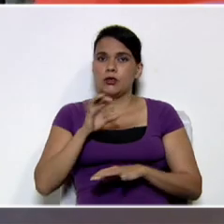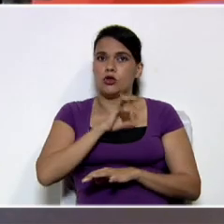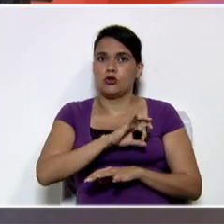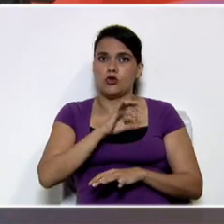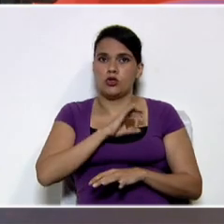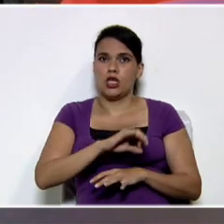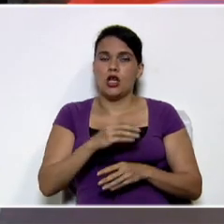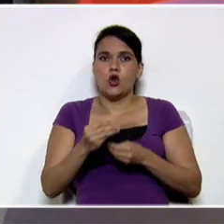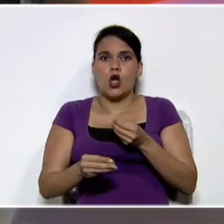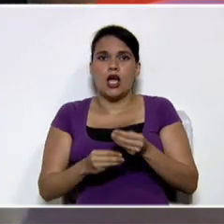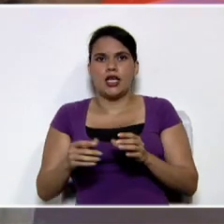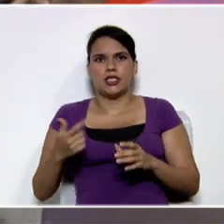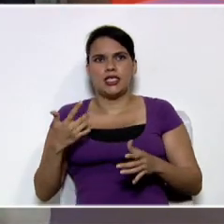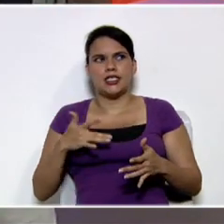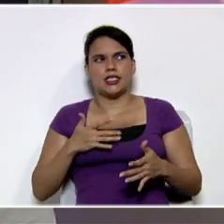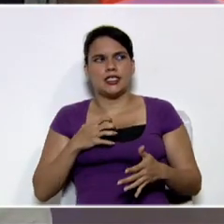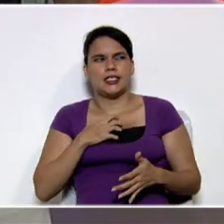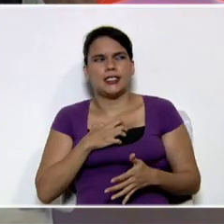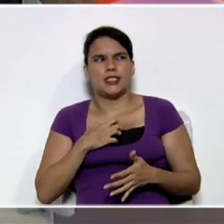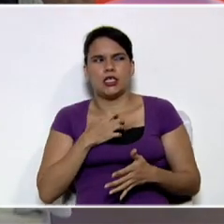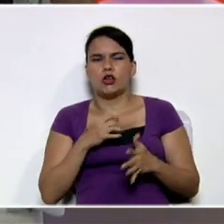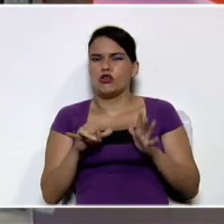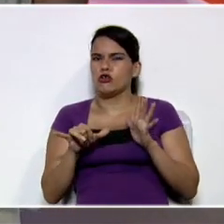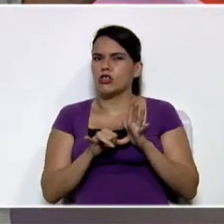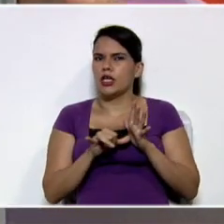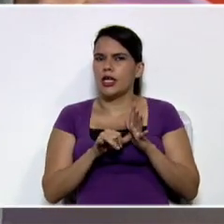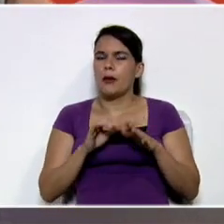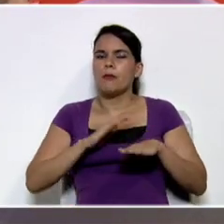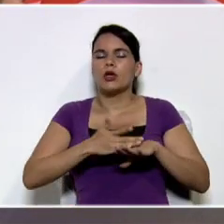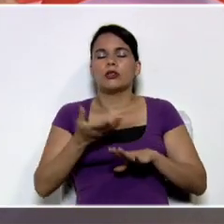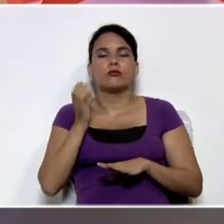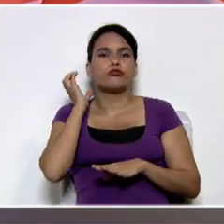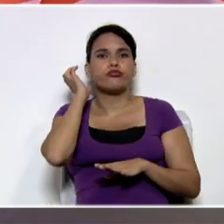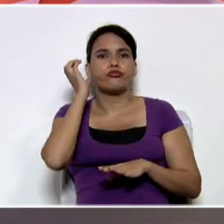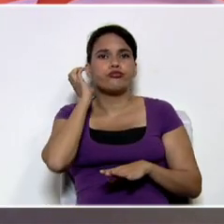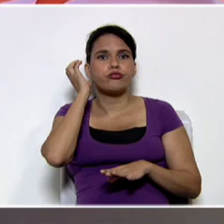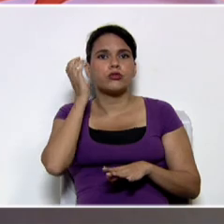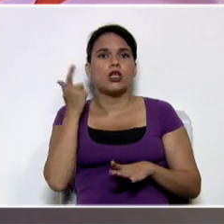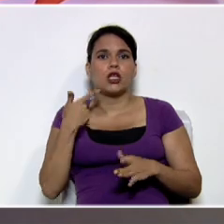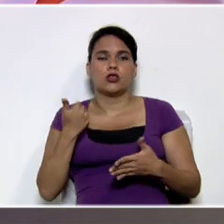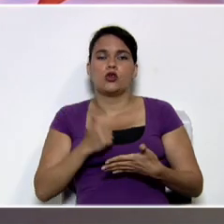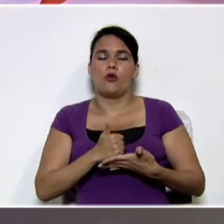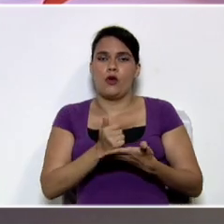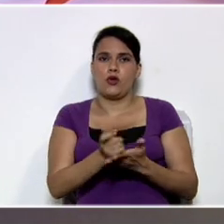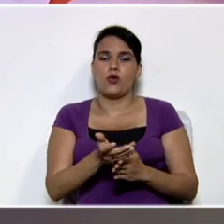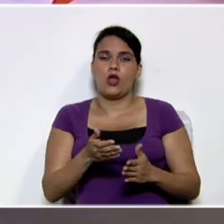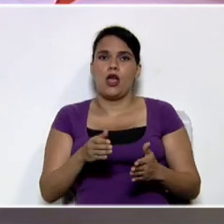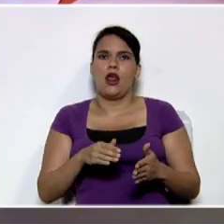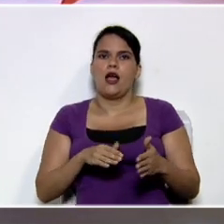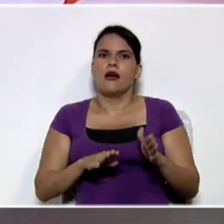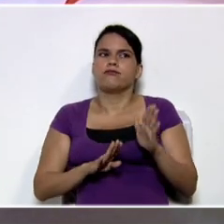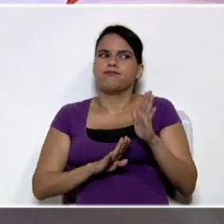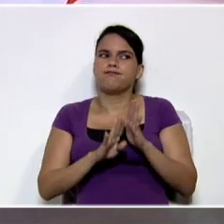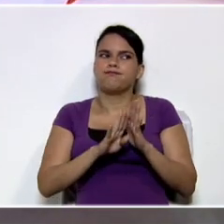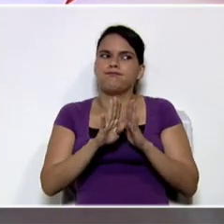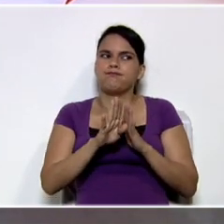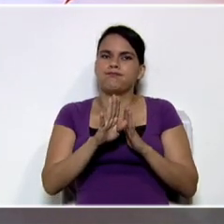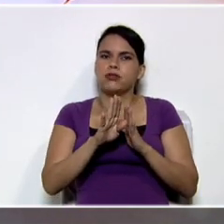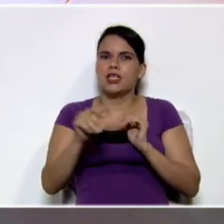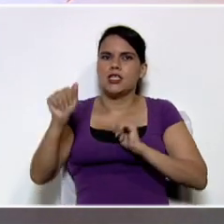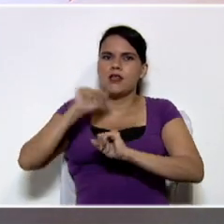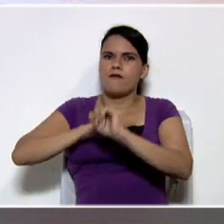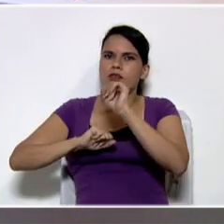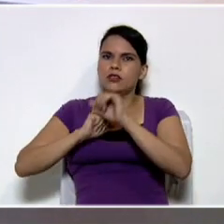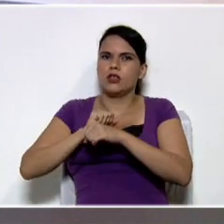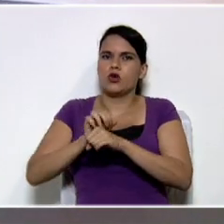mantienen cerca, porque además estamos conscientes de que la conciencia nos va a ayudar a avanzar ante el COVID-19, así que quédense en sus